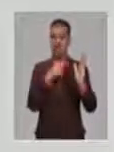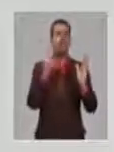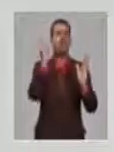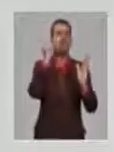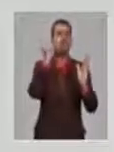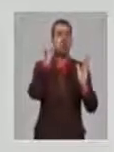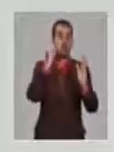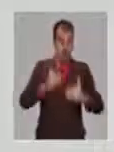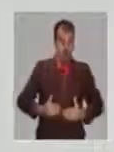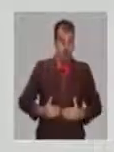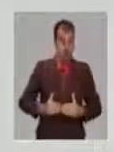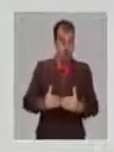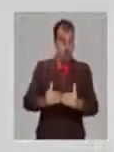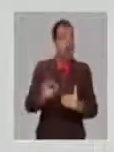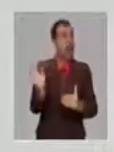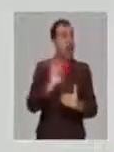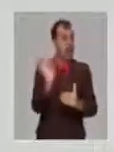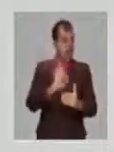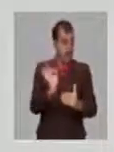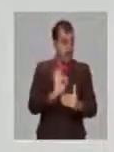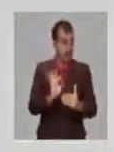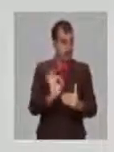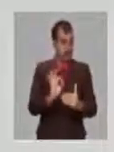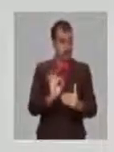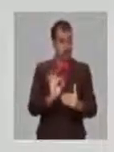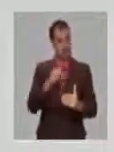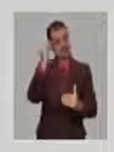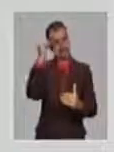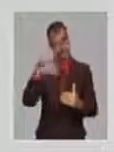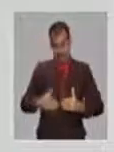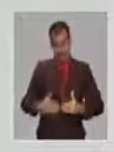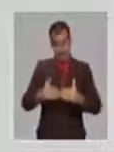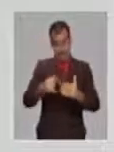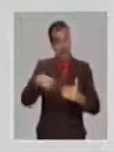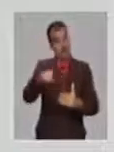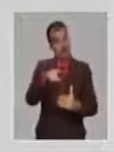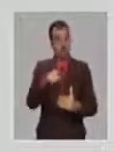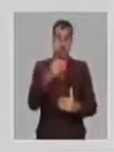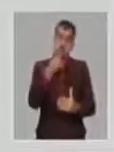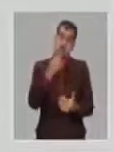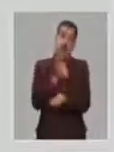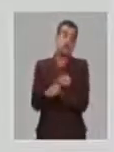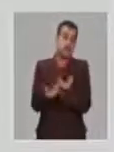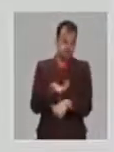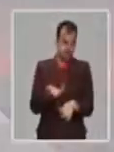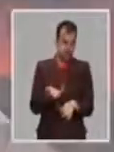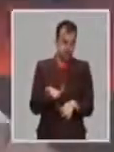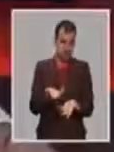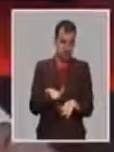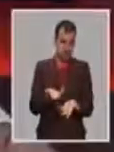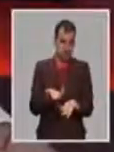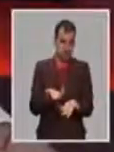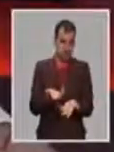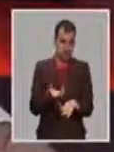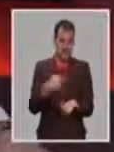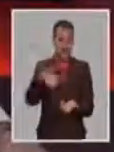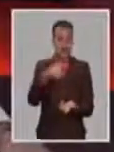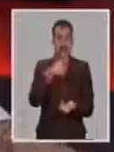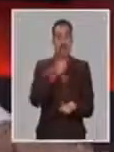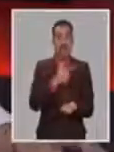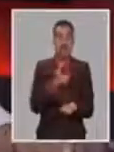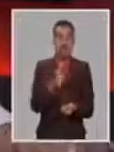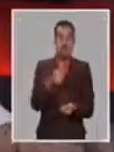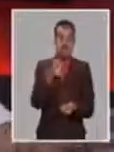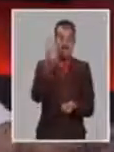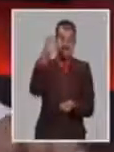disposición de no embarazarse durante el estudio, porque como ustedes saben, las embarazadas son grupos especiales donde usted necesita demostrar que la vacuna no hace daño